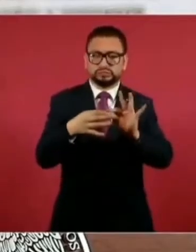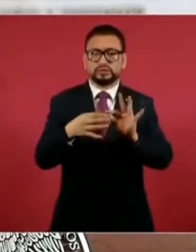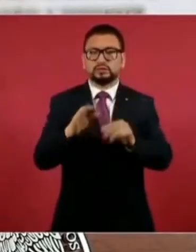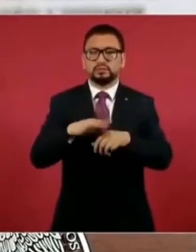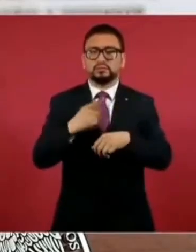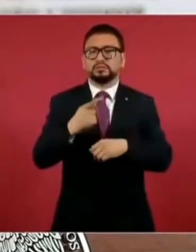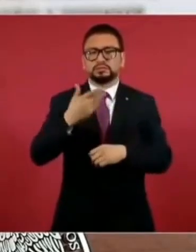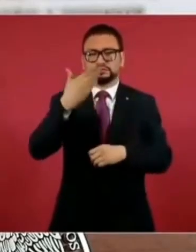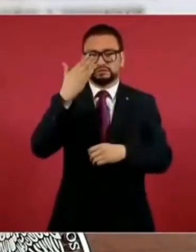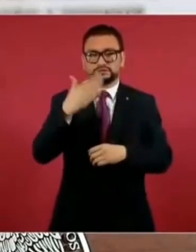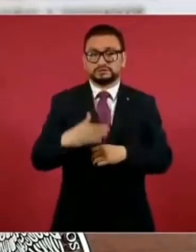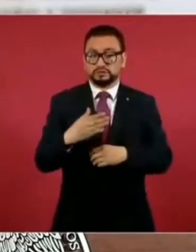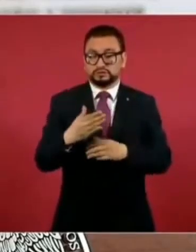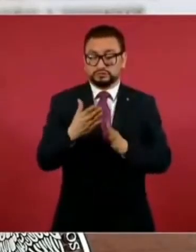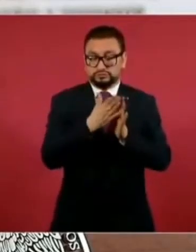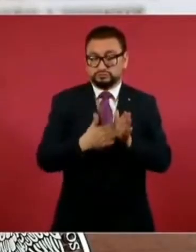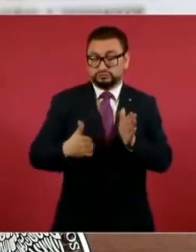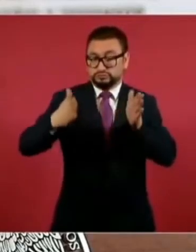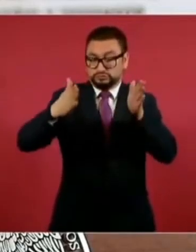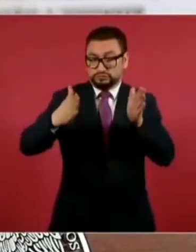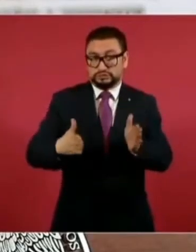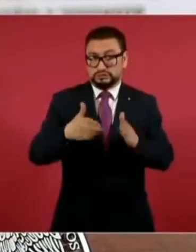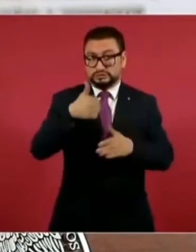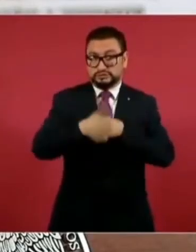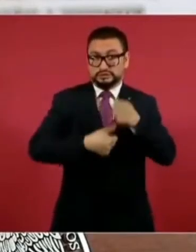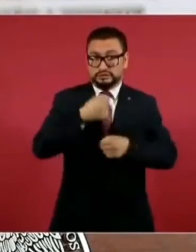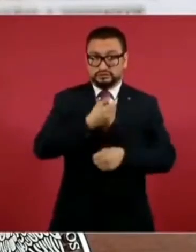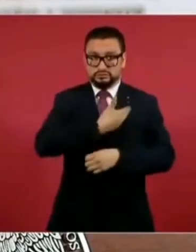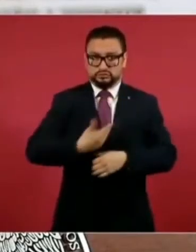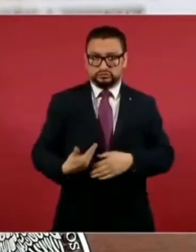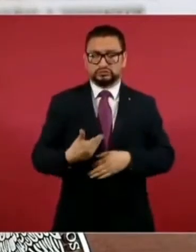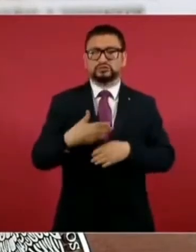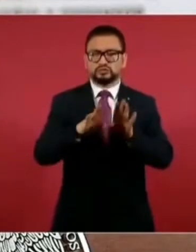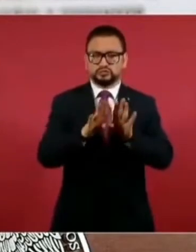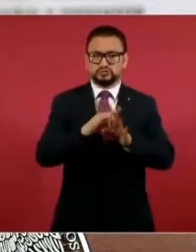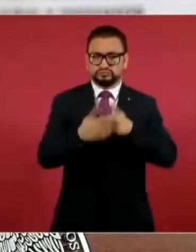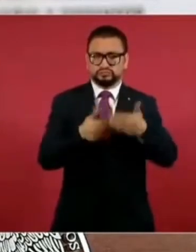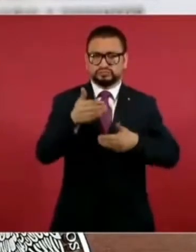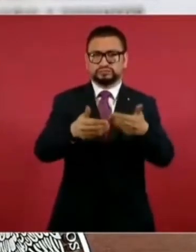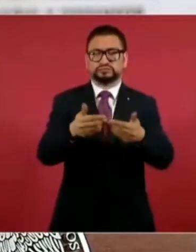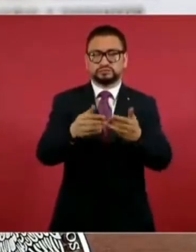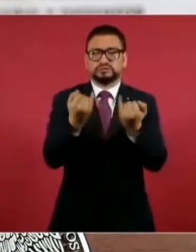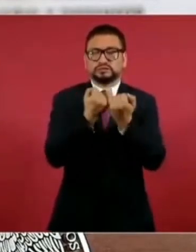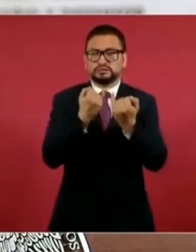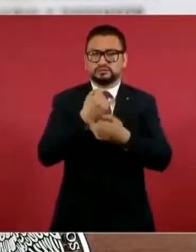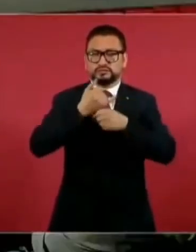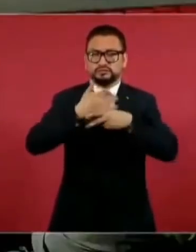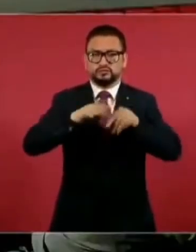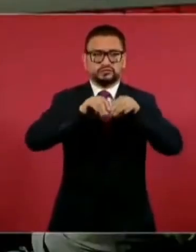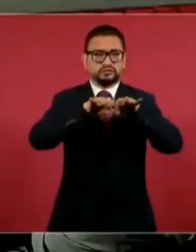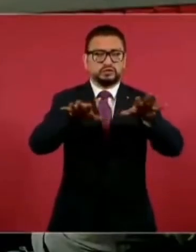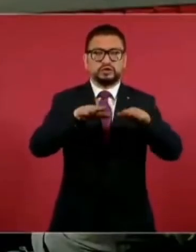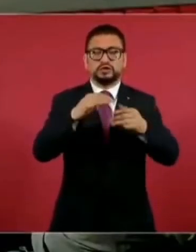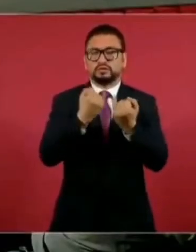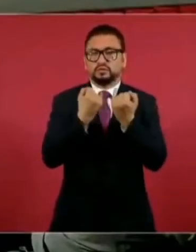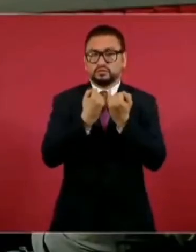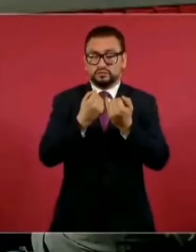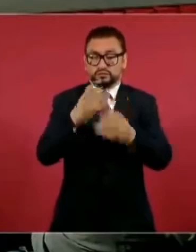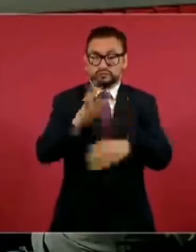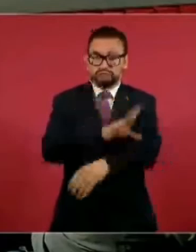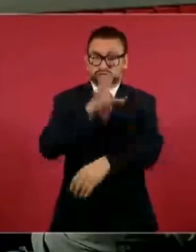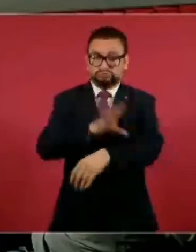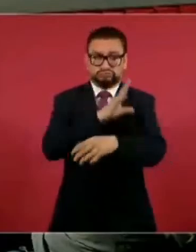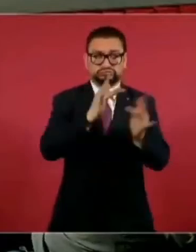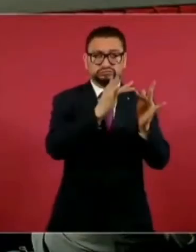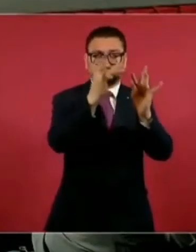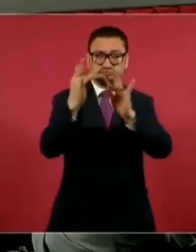generación en un solo periodo, el fortalecimiento de las redes de transmisión y distribución y la